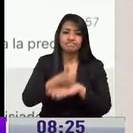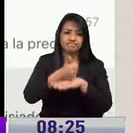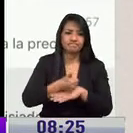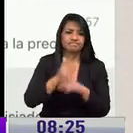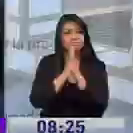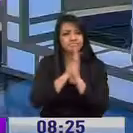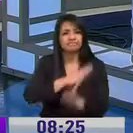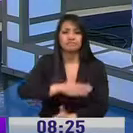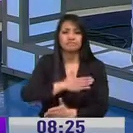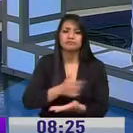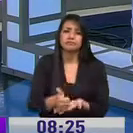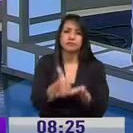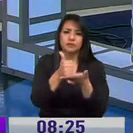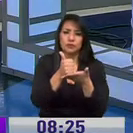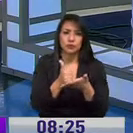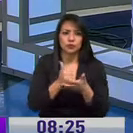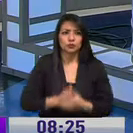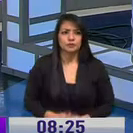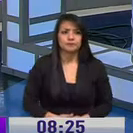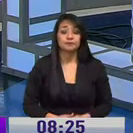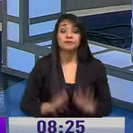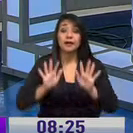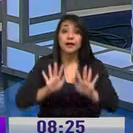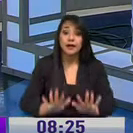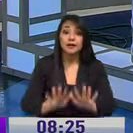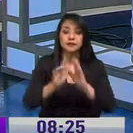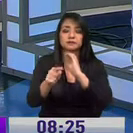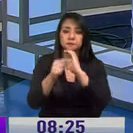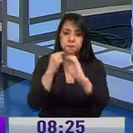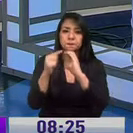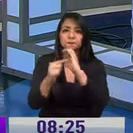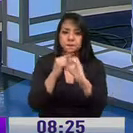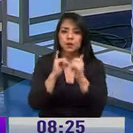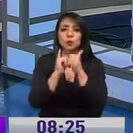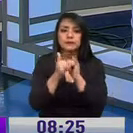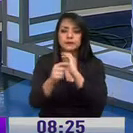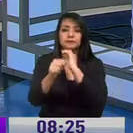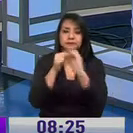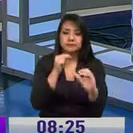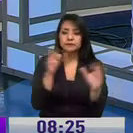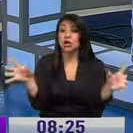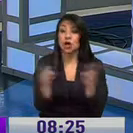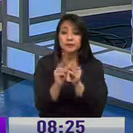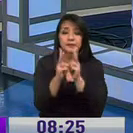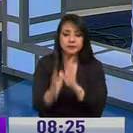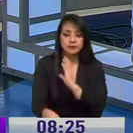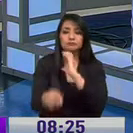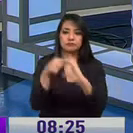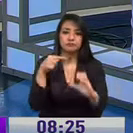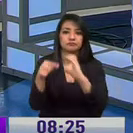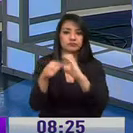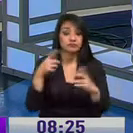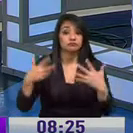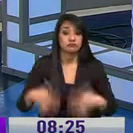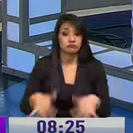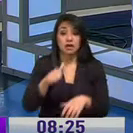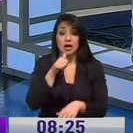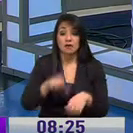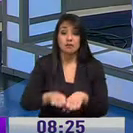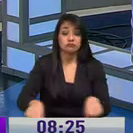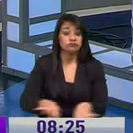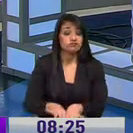Autoridades, tengan la bondad, estas son las preocupaciones que tienen, mía y querida, los vecinos. Sí, tremendas fugas de agua, ¿no?